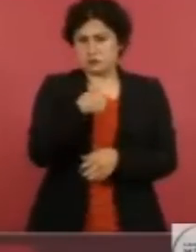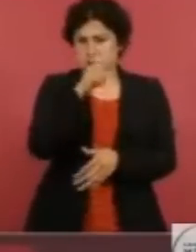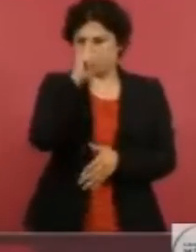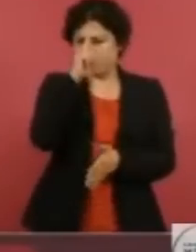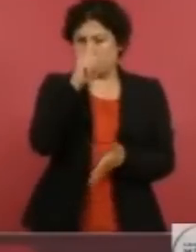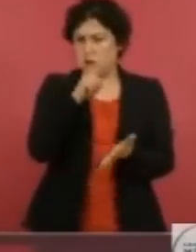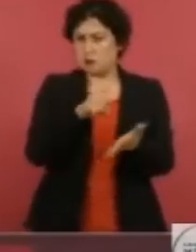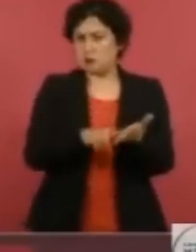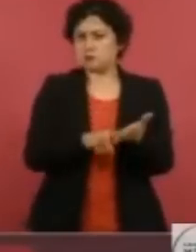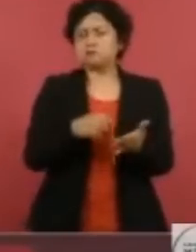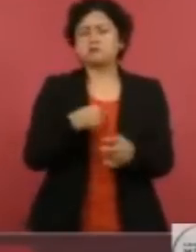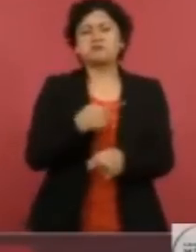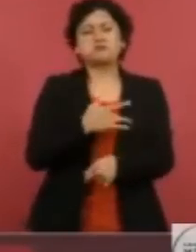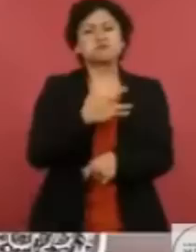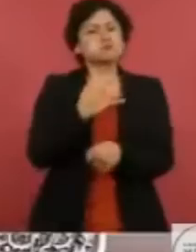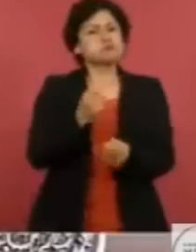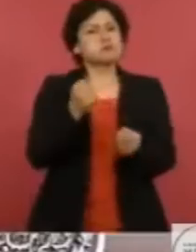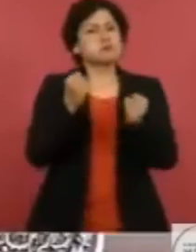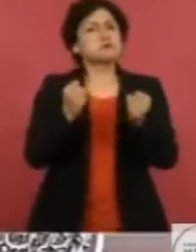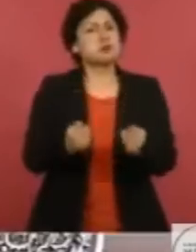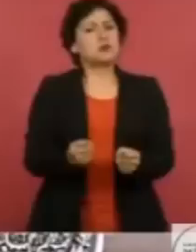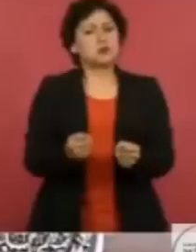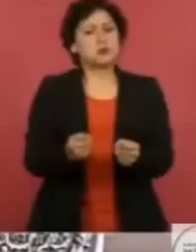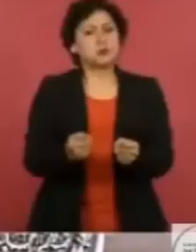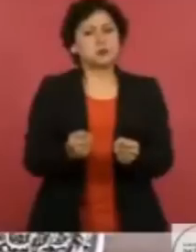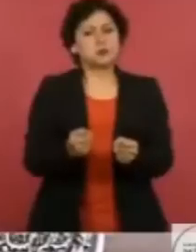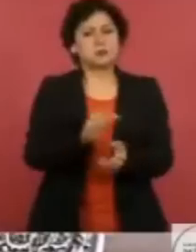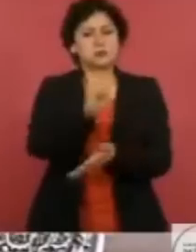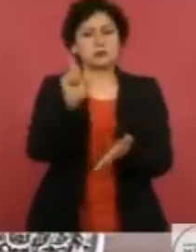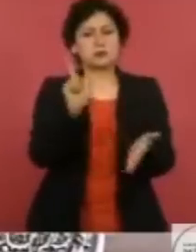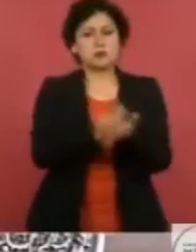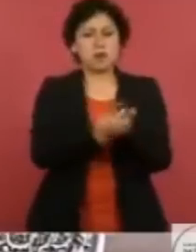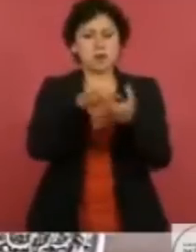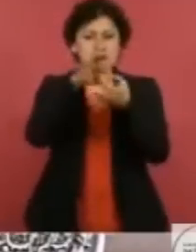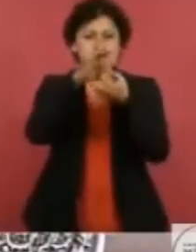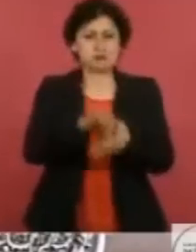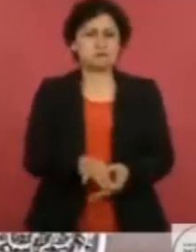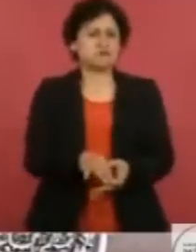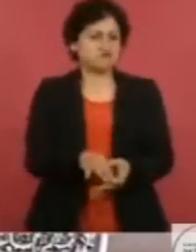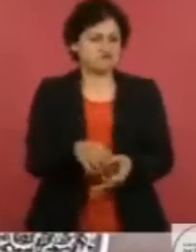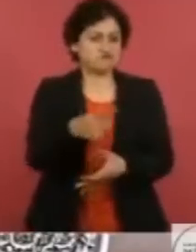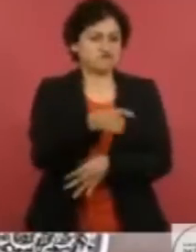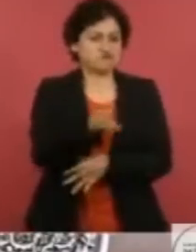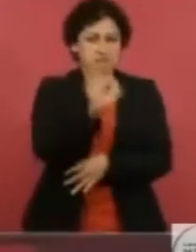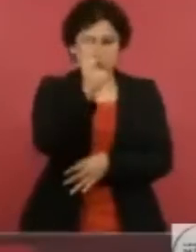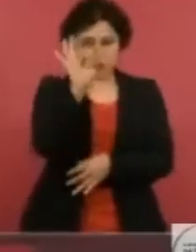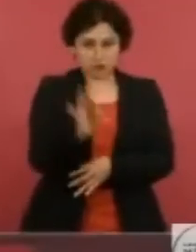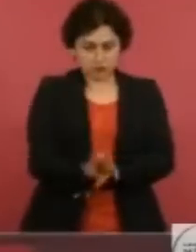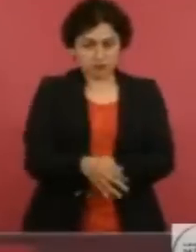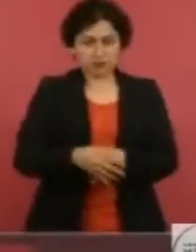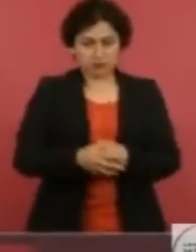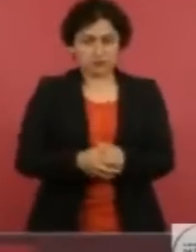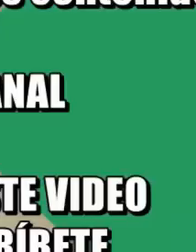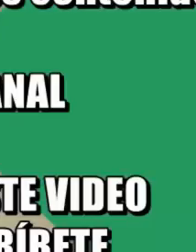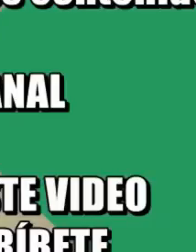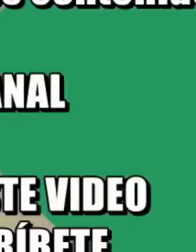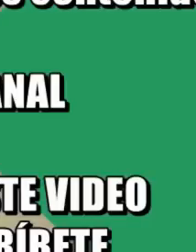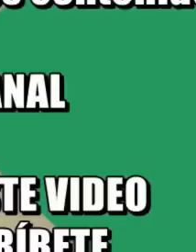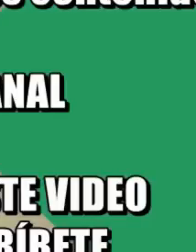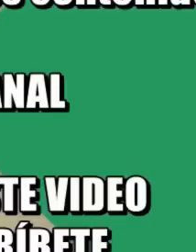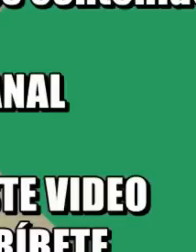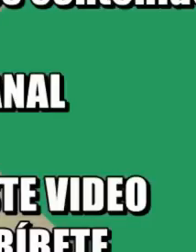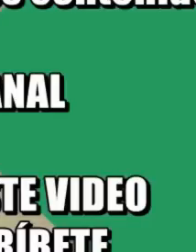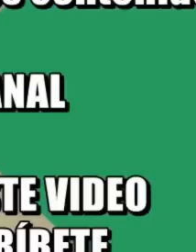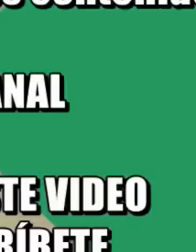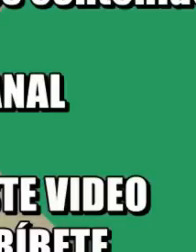es totalmente legal, apegado a lo que establece la ley. YouTube